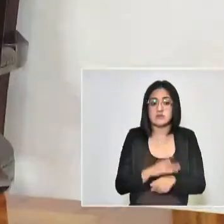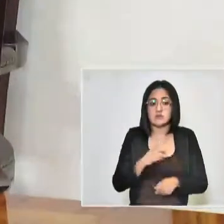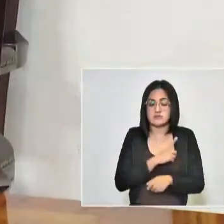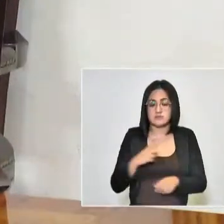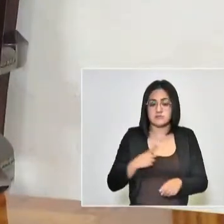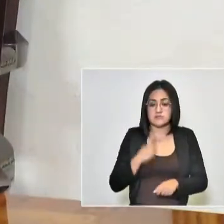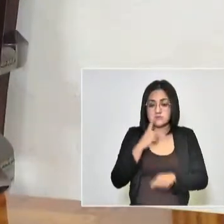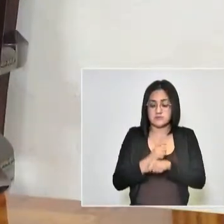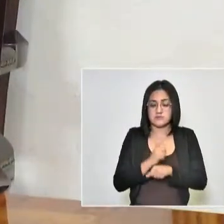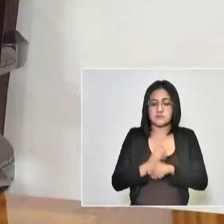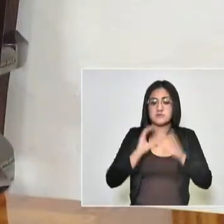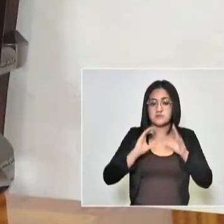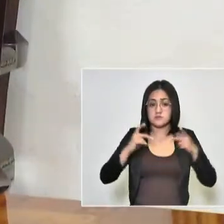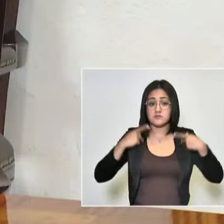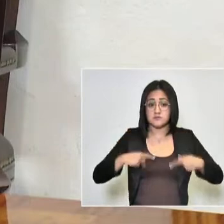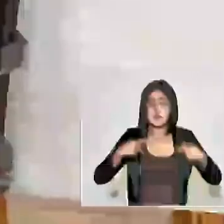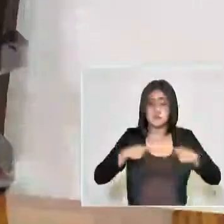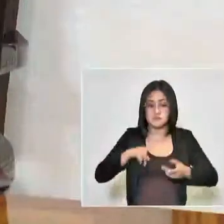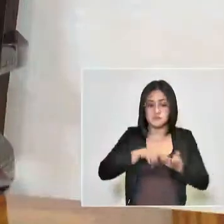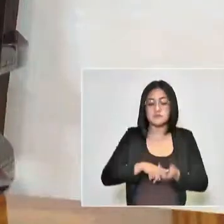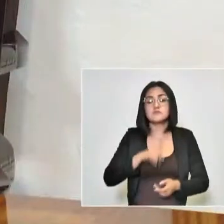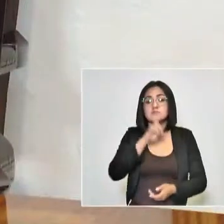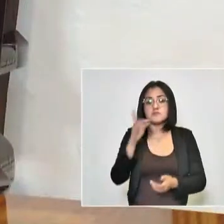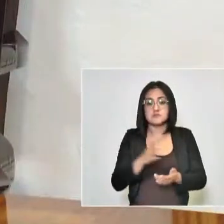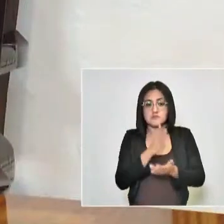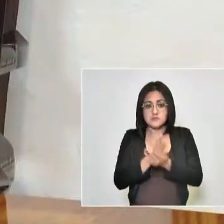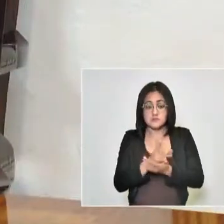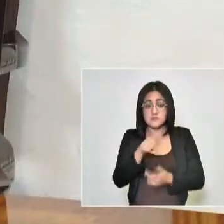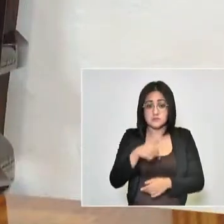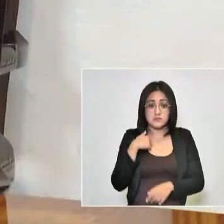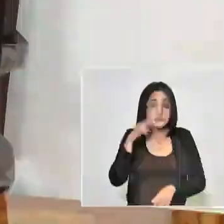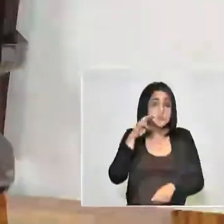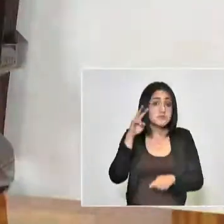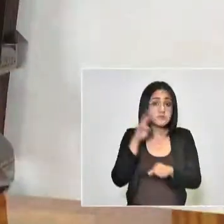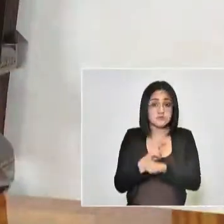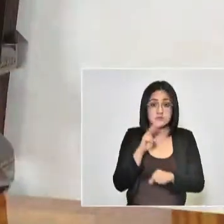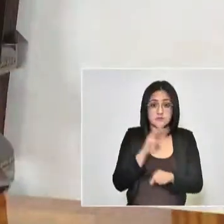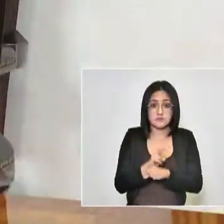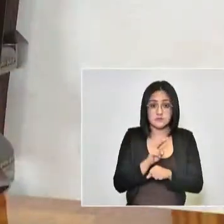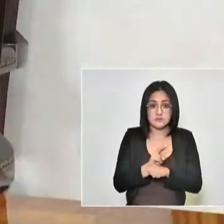proteger la vida de los combatientes y solamente se les vigila